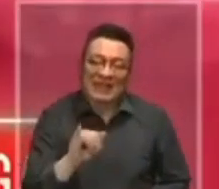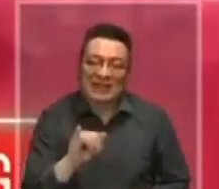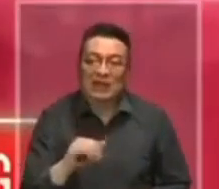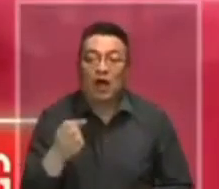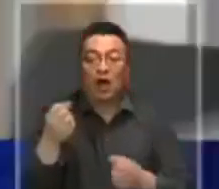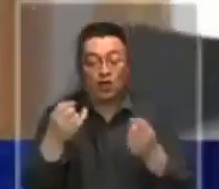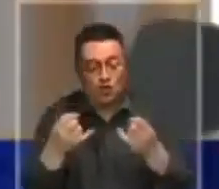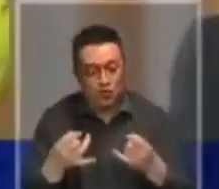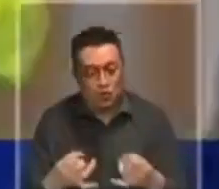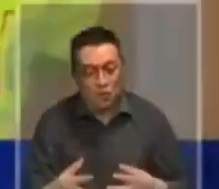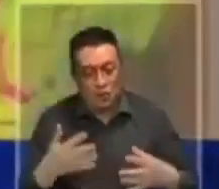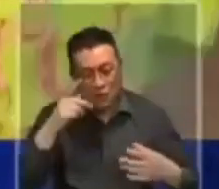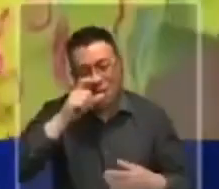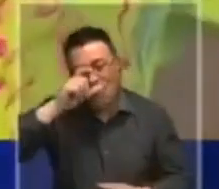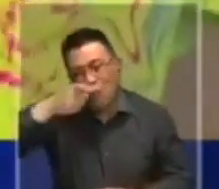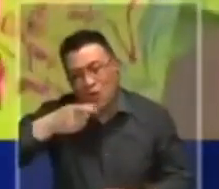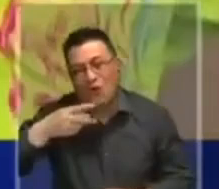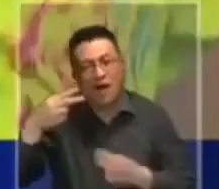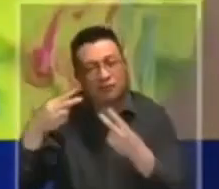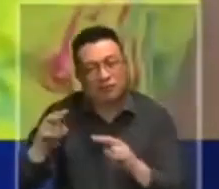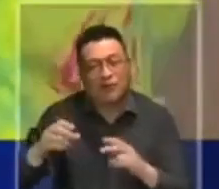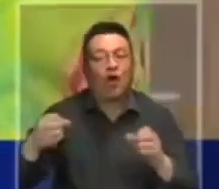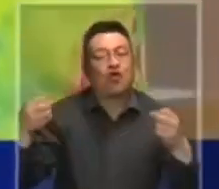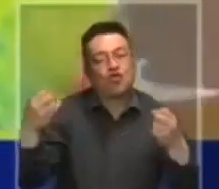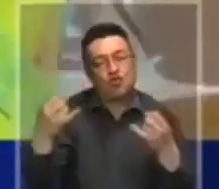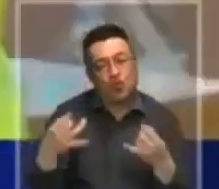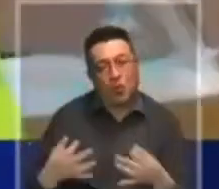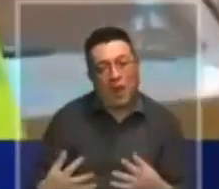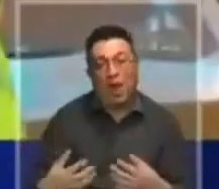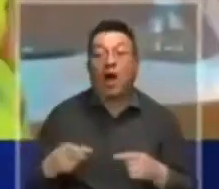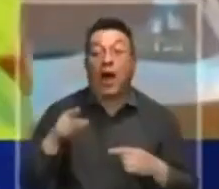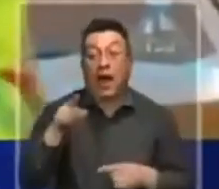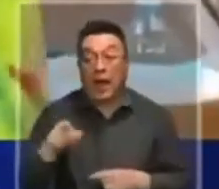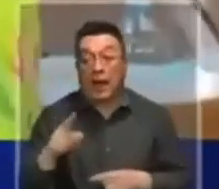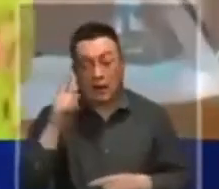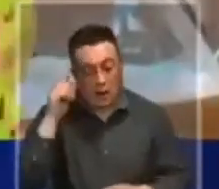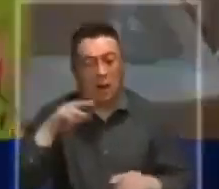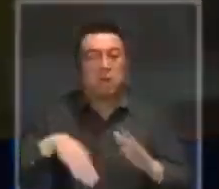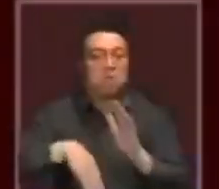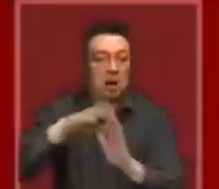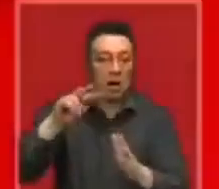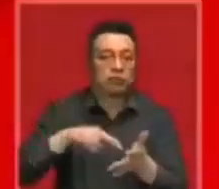frecuente en programas de farándula argentina, pero que hoy está en el centro de la polémica.